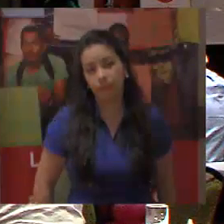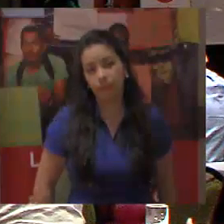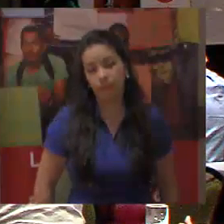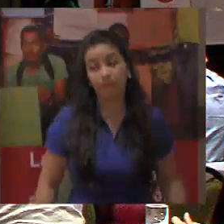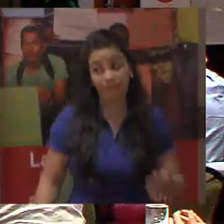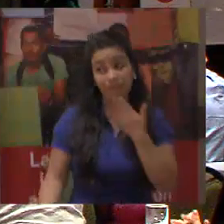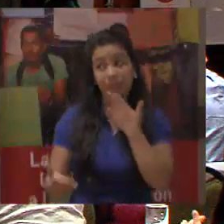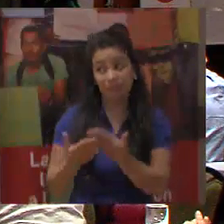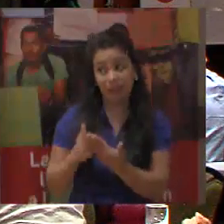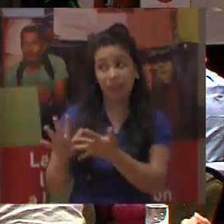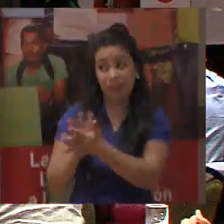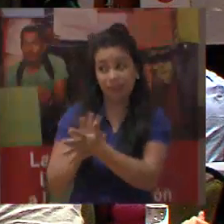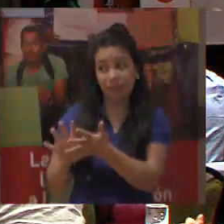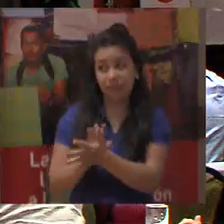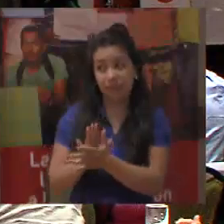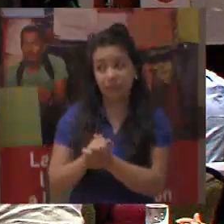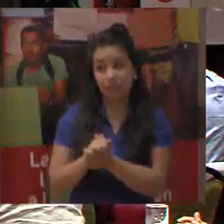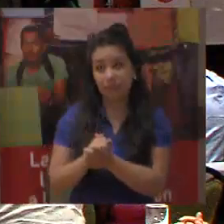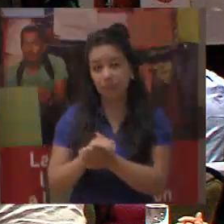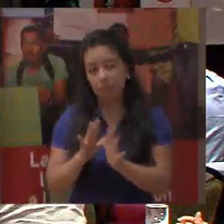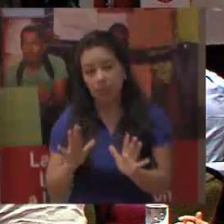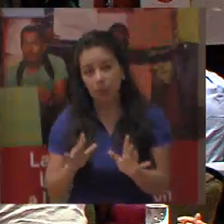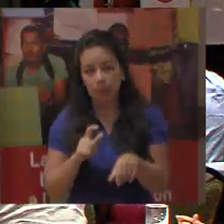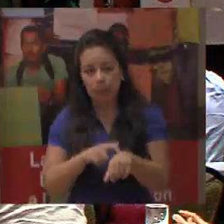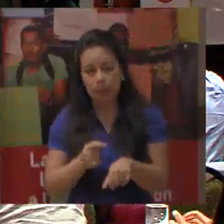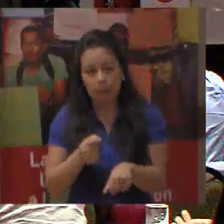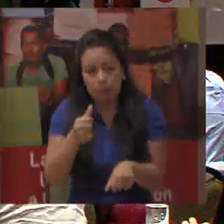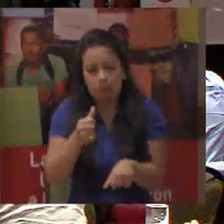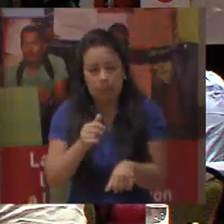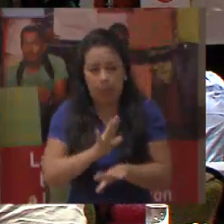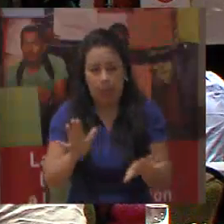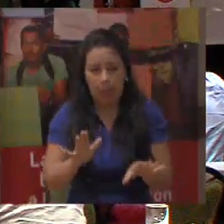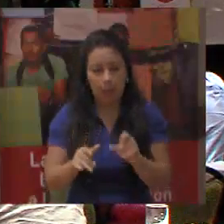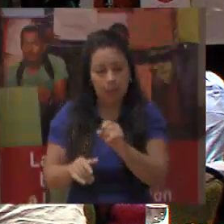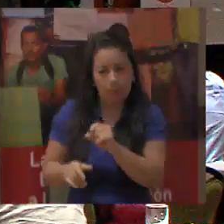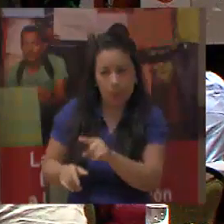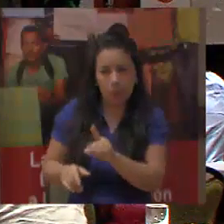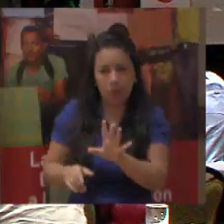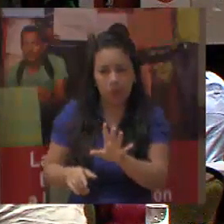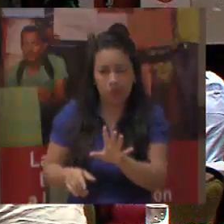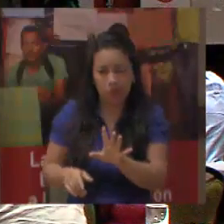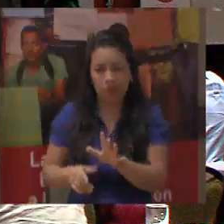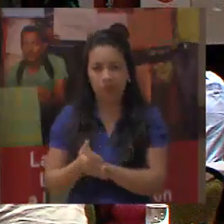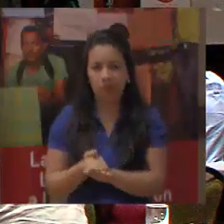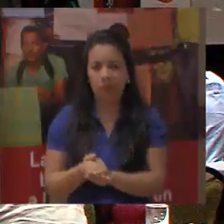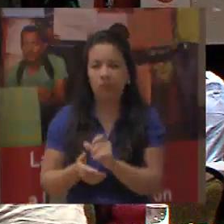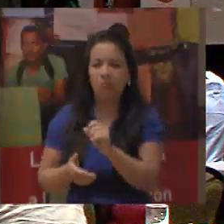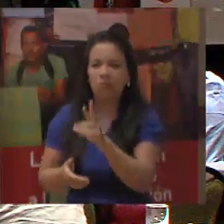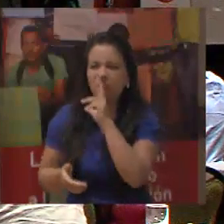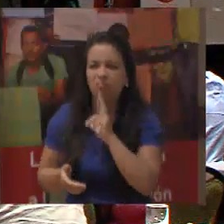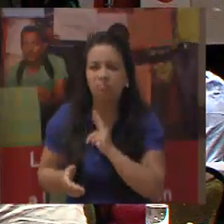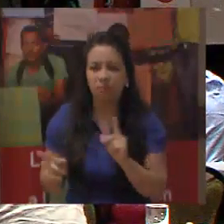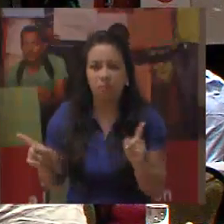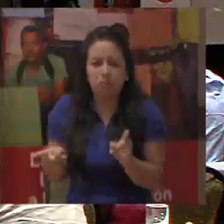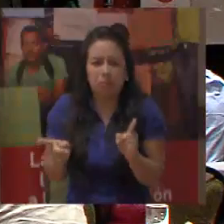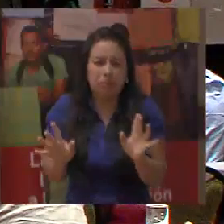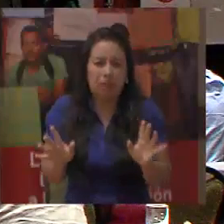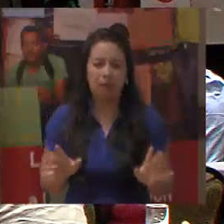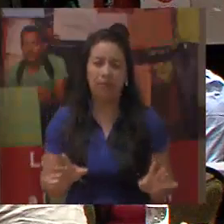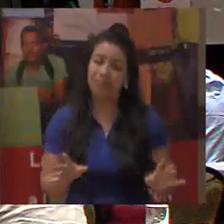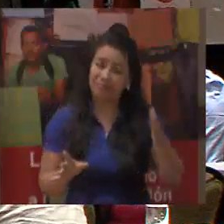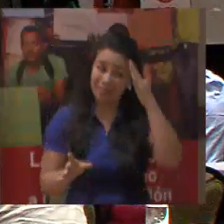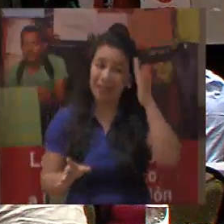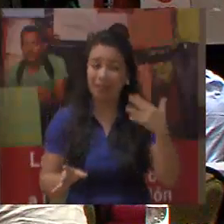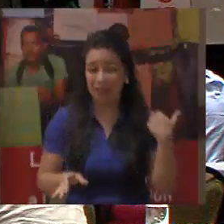Gracias, Lucas. Bueno, voy a tratar de ser concreto porque la pregunta da para hablar